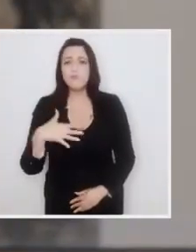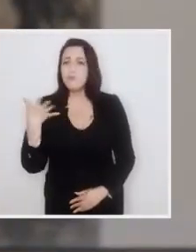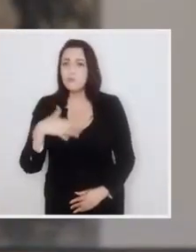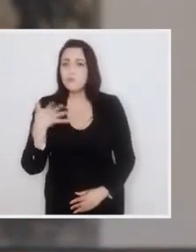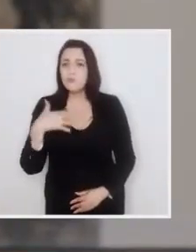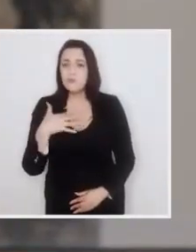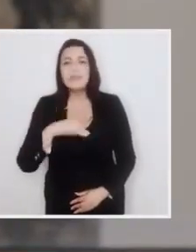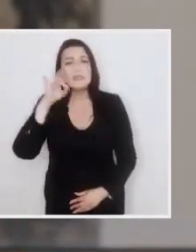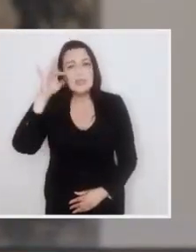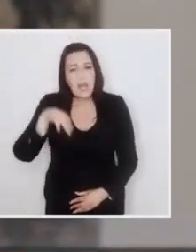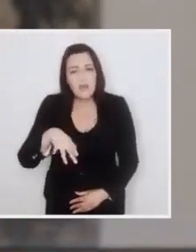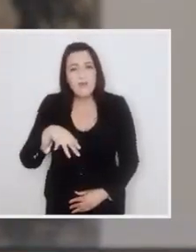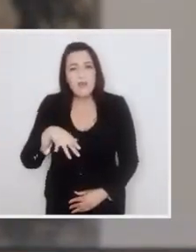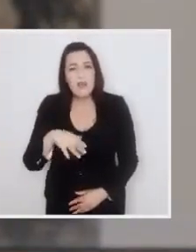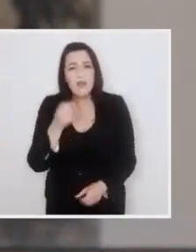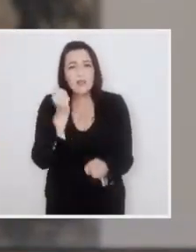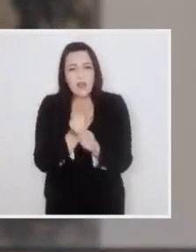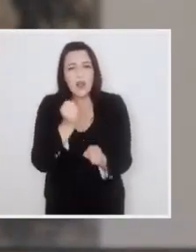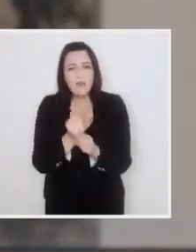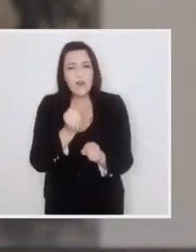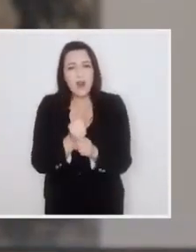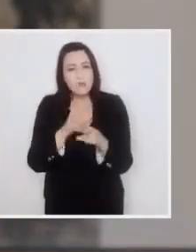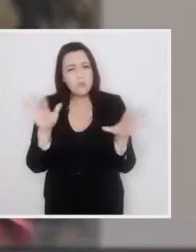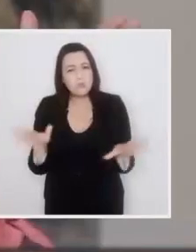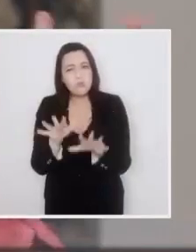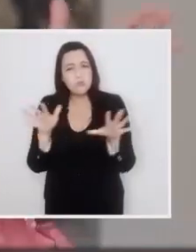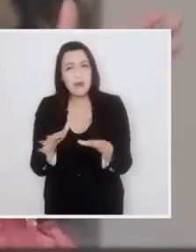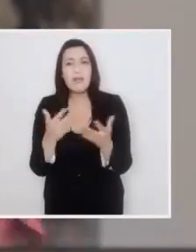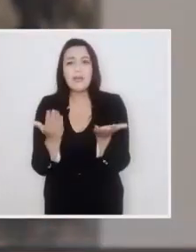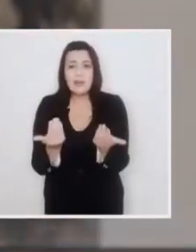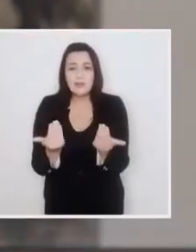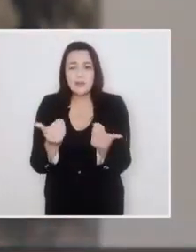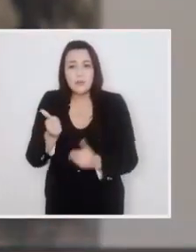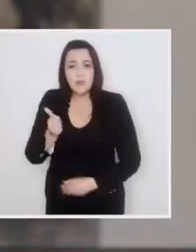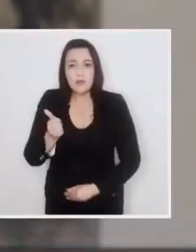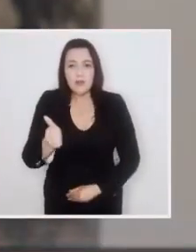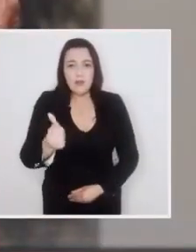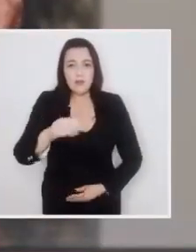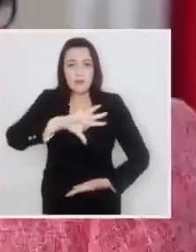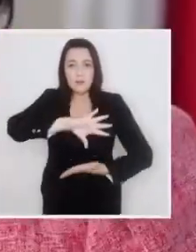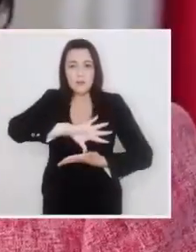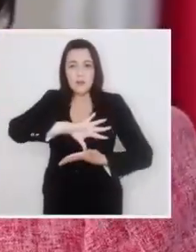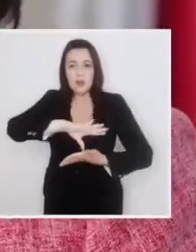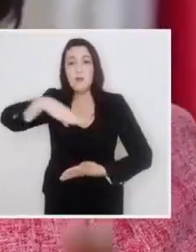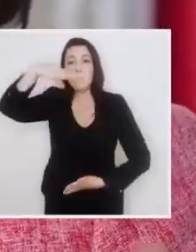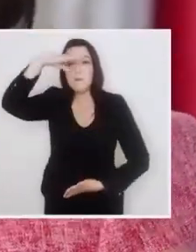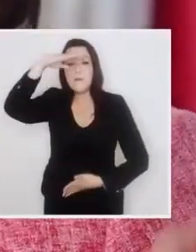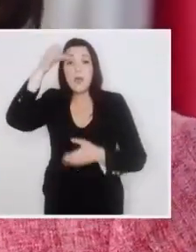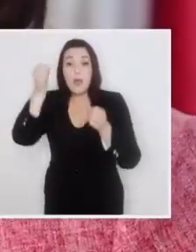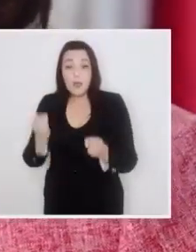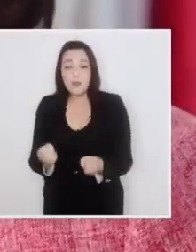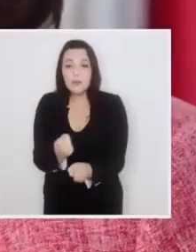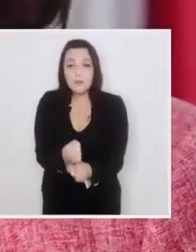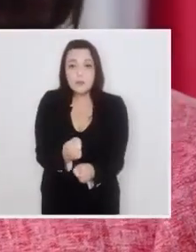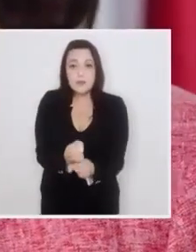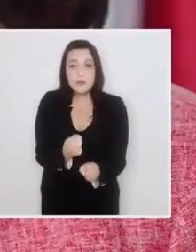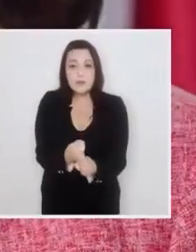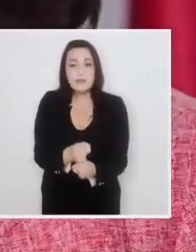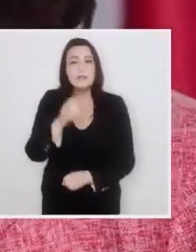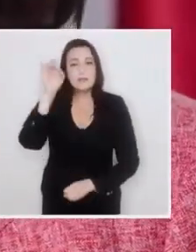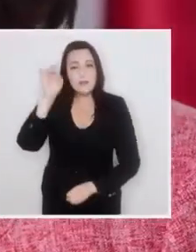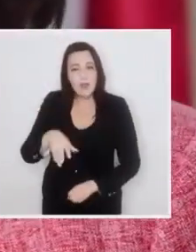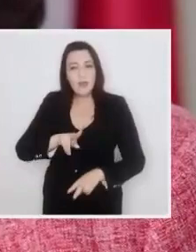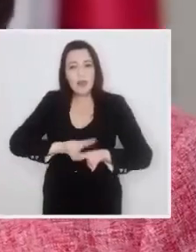Y saber cuánto cuesta ganarse la vida es necesario para dirigir el país. Tener la experiencia y la capacidad de trabajo